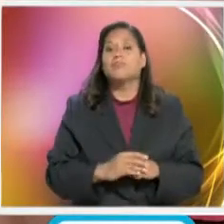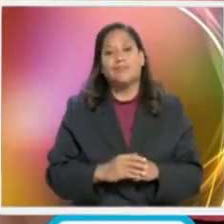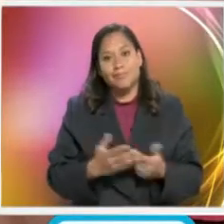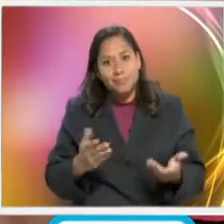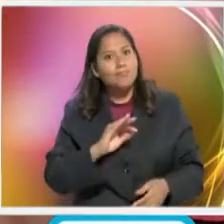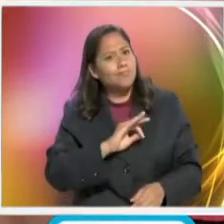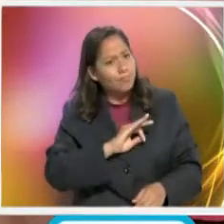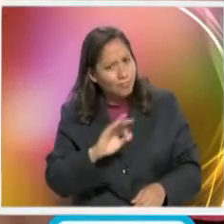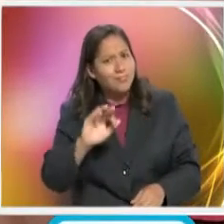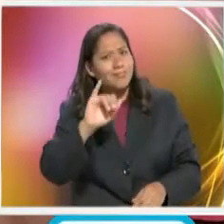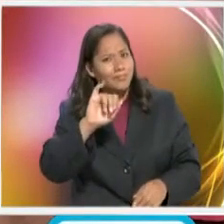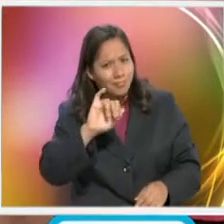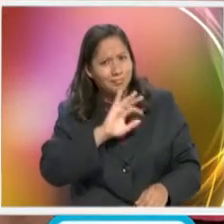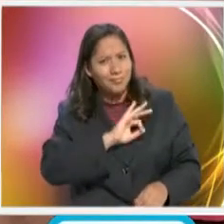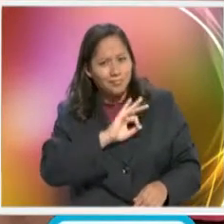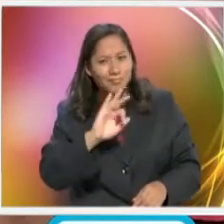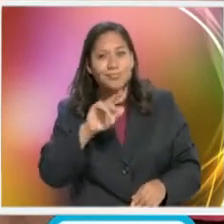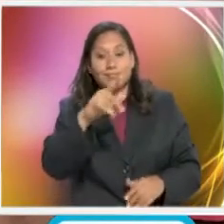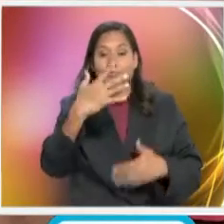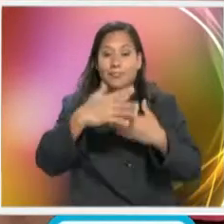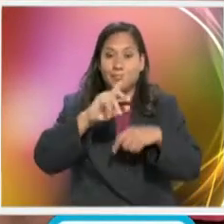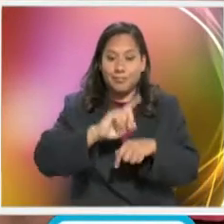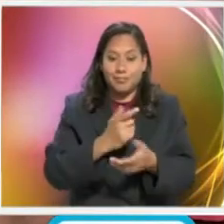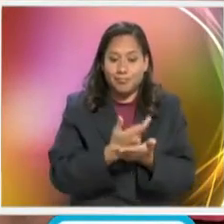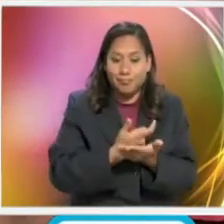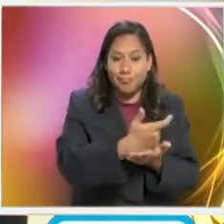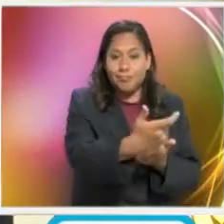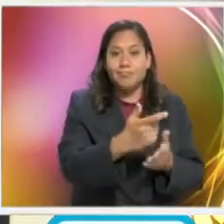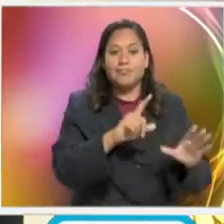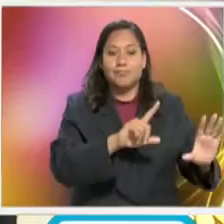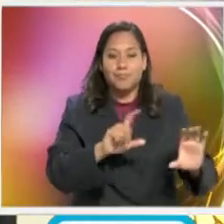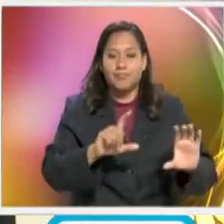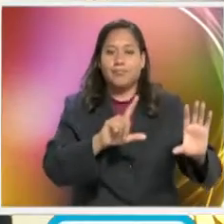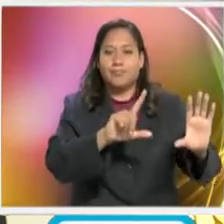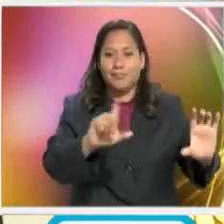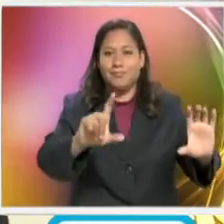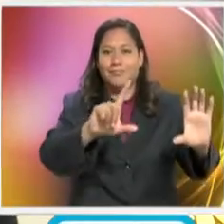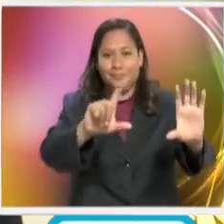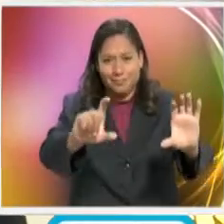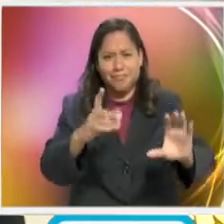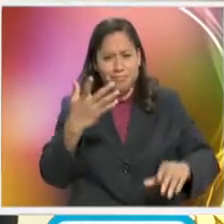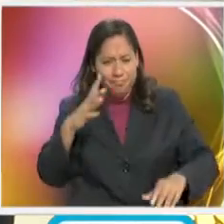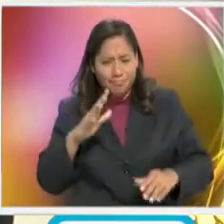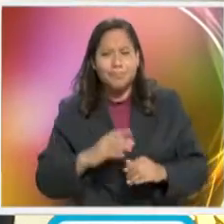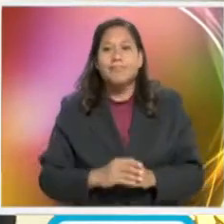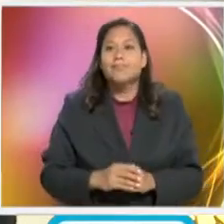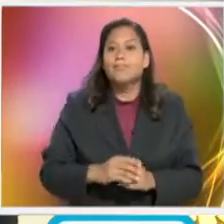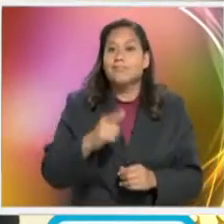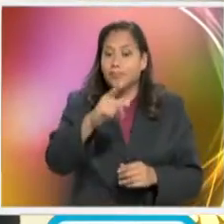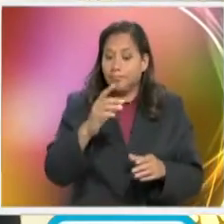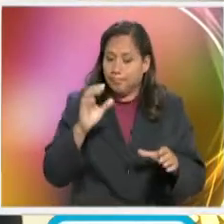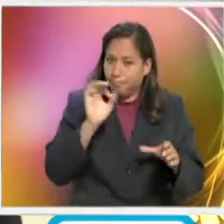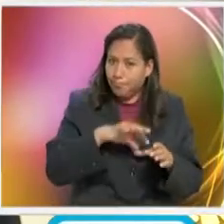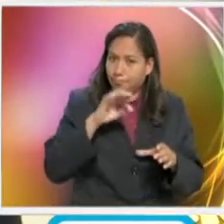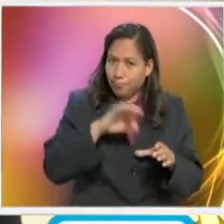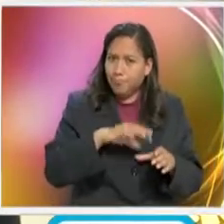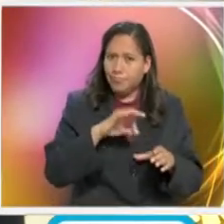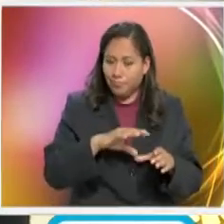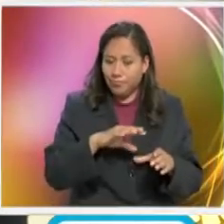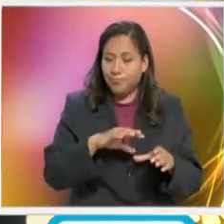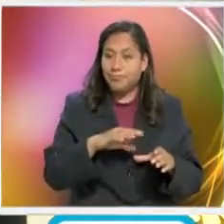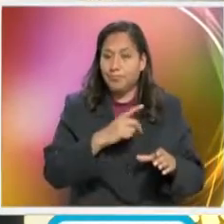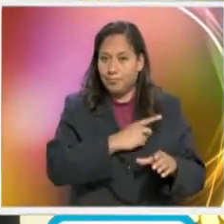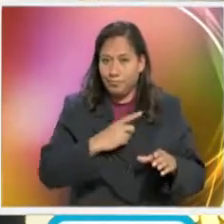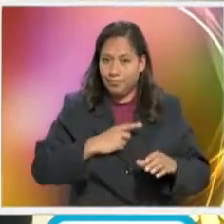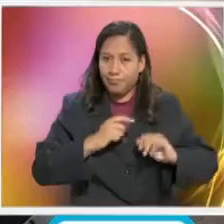Se puede, Se ¿verdad? Se puede. puede, si lo recibes por quincena son 700 pesos más o menos, ¿no? Muy Entonces bien. ese es más o menos lo que tú tendrías que ahorrar y 2